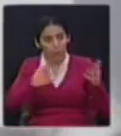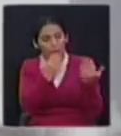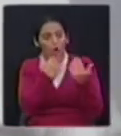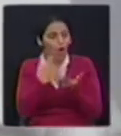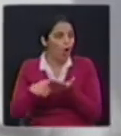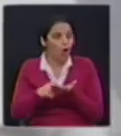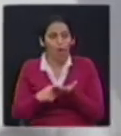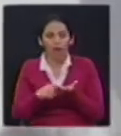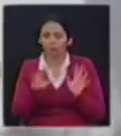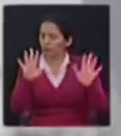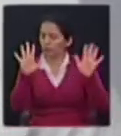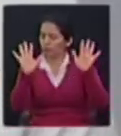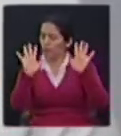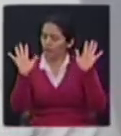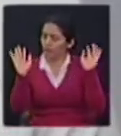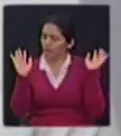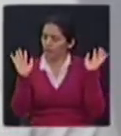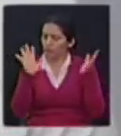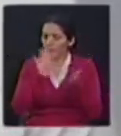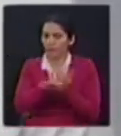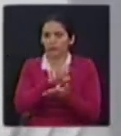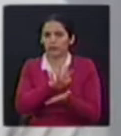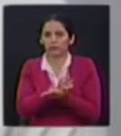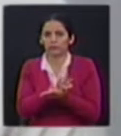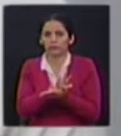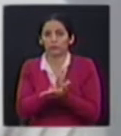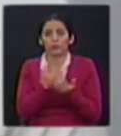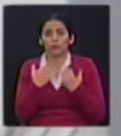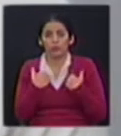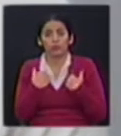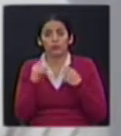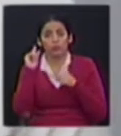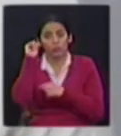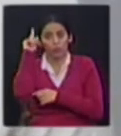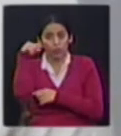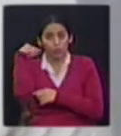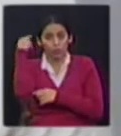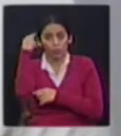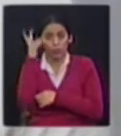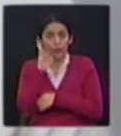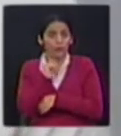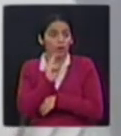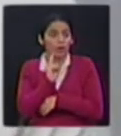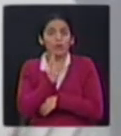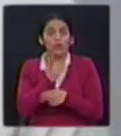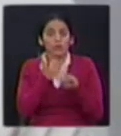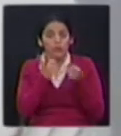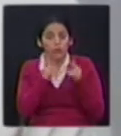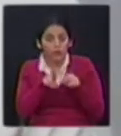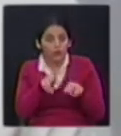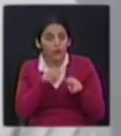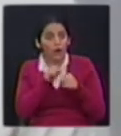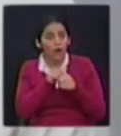patas. Nosotros no vamos a ser parte del gobierno de quien gane, que repito, ojalá sea el señor